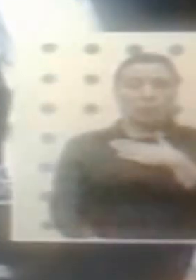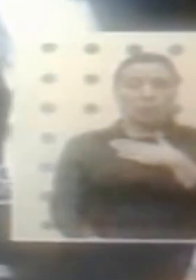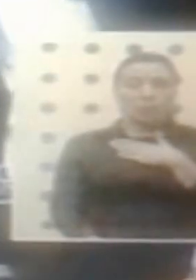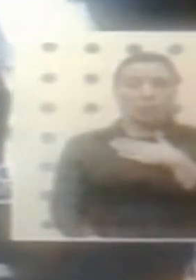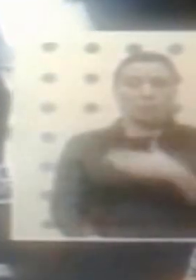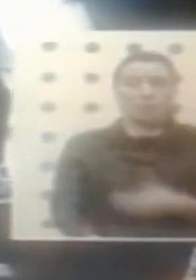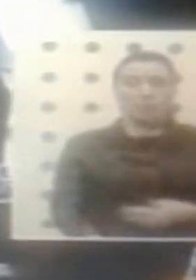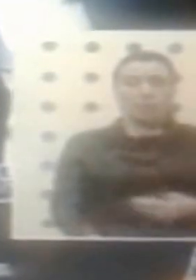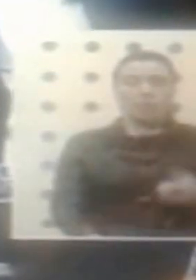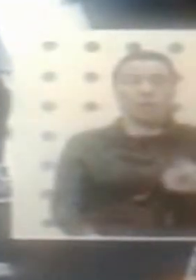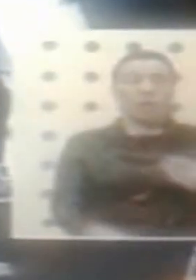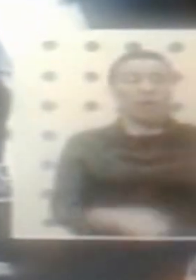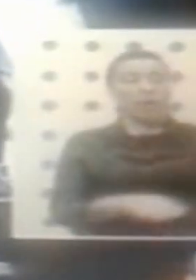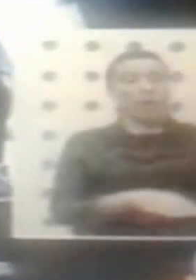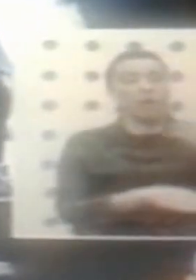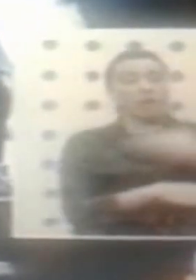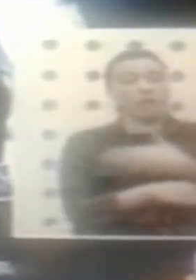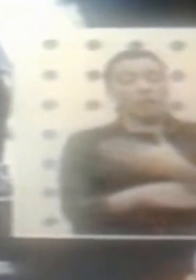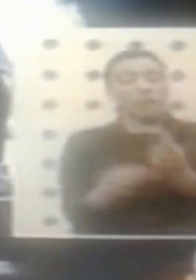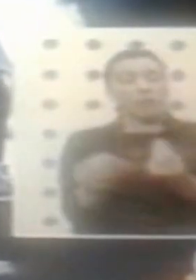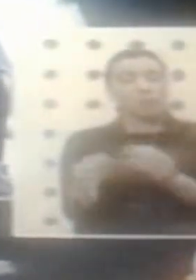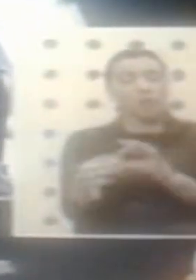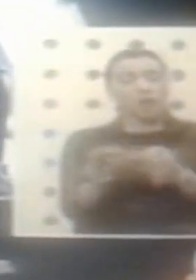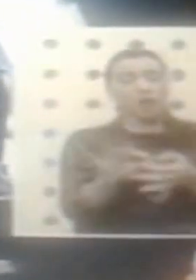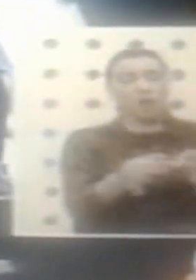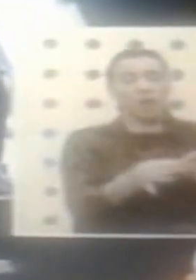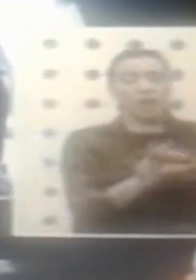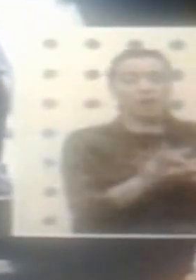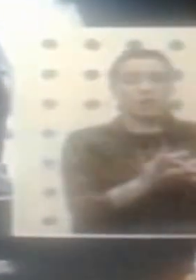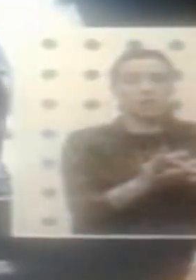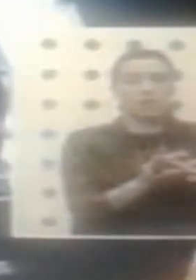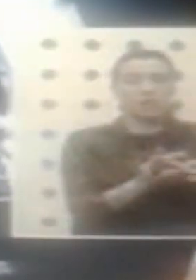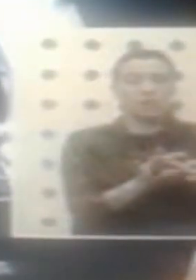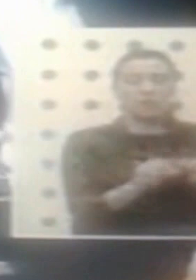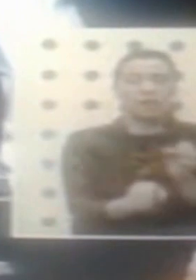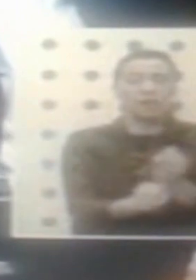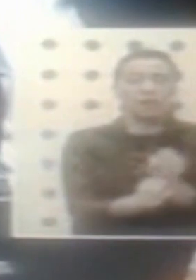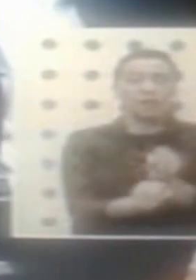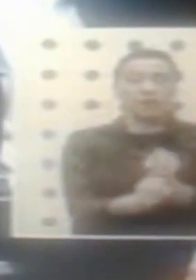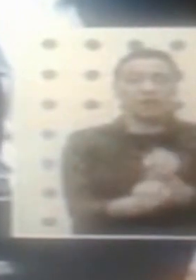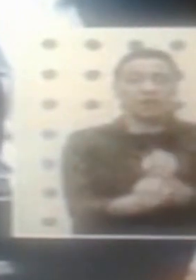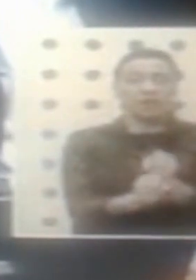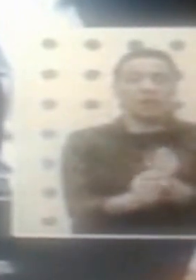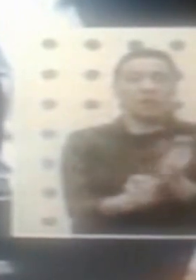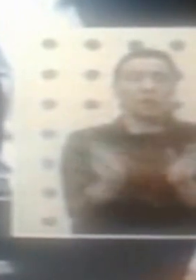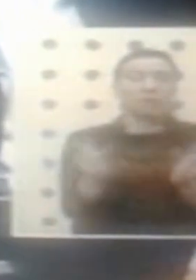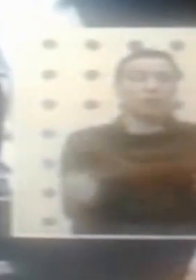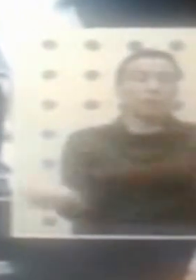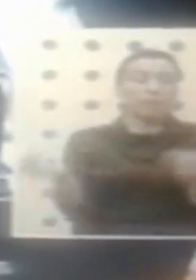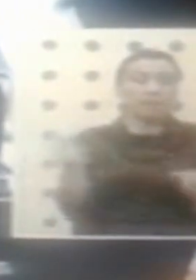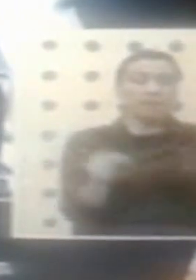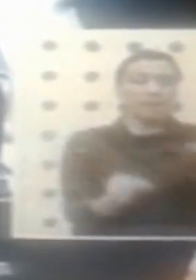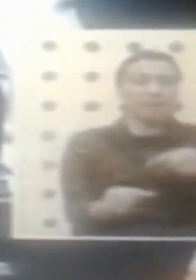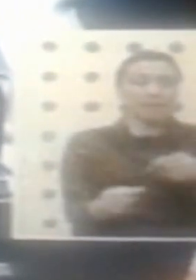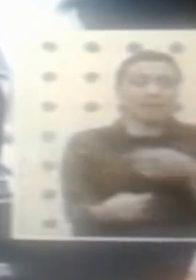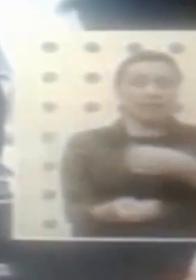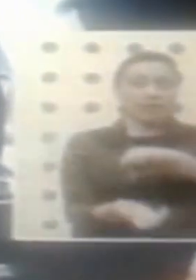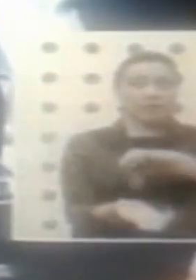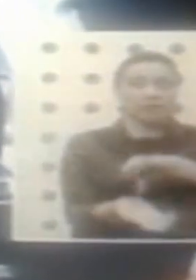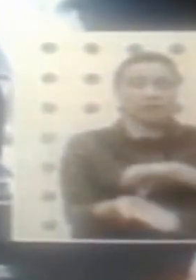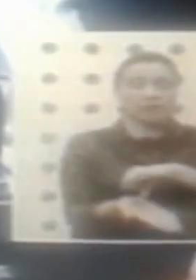fuimos visitados por un conjunto de organizaciones que trabajan con migrantes en nuestro